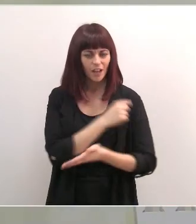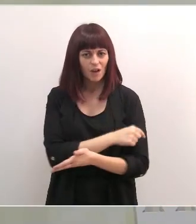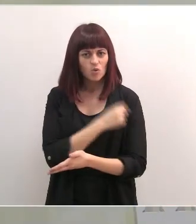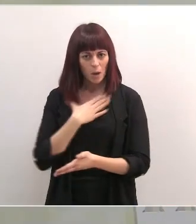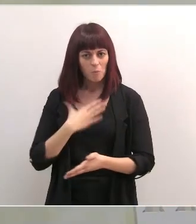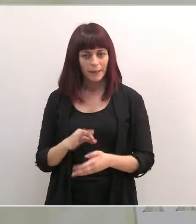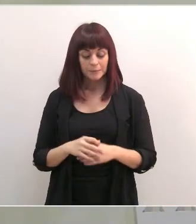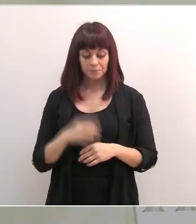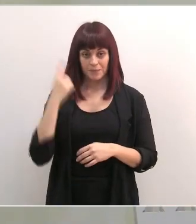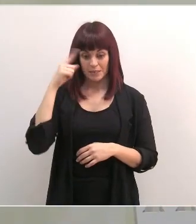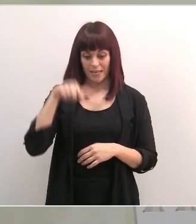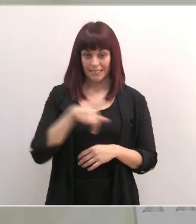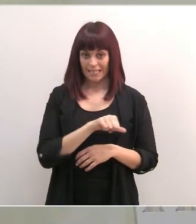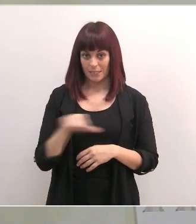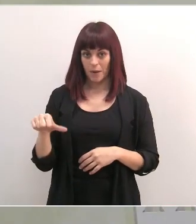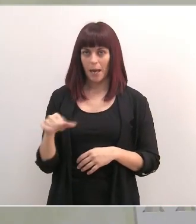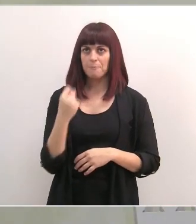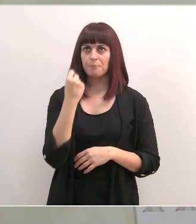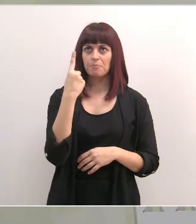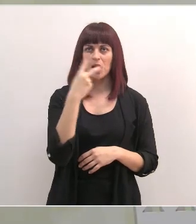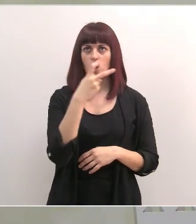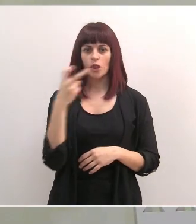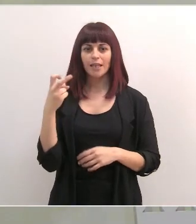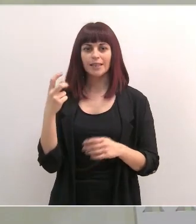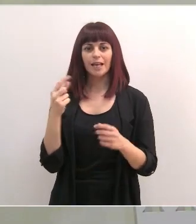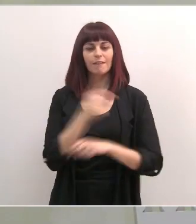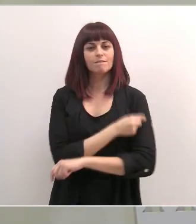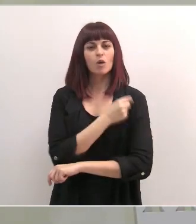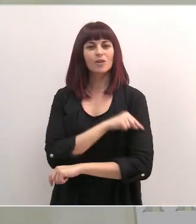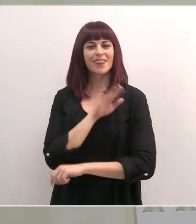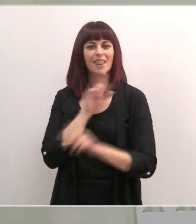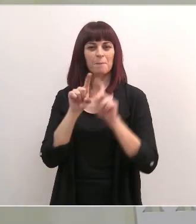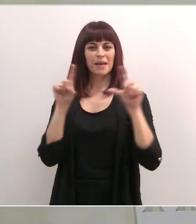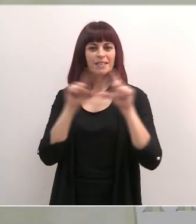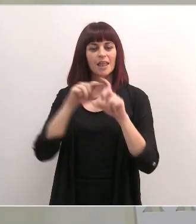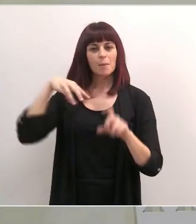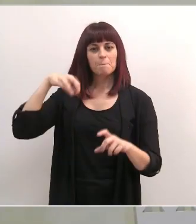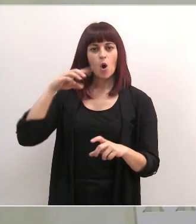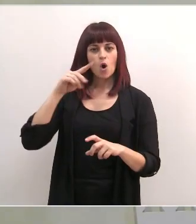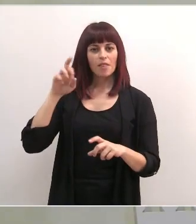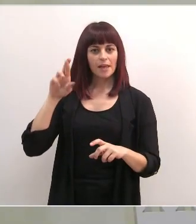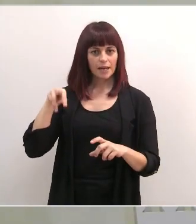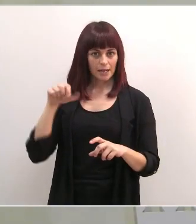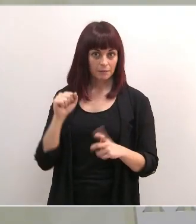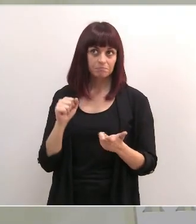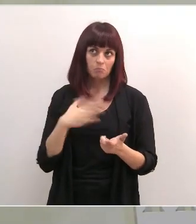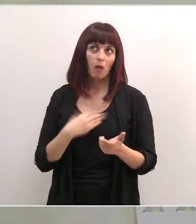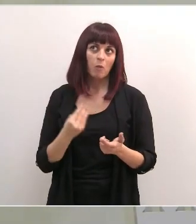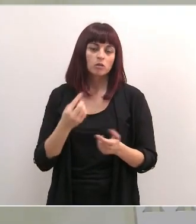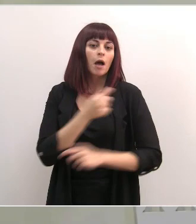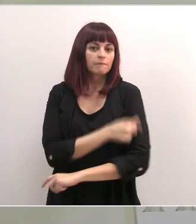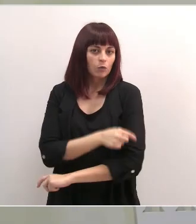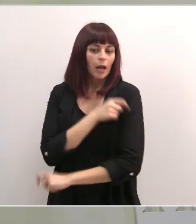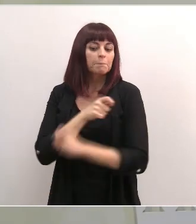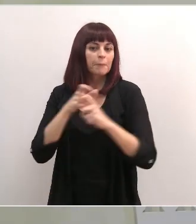Como saben que esta semana también incorporamos 1.200 de Moderna que se van a hacer en un grupo, yo creo que algo podremos ir haciendo más, pero poco más, porque claro,